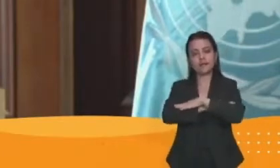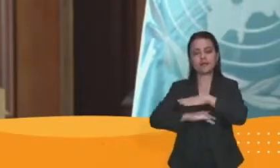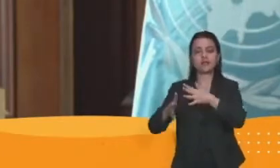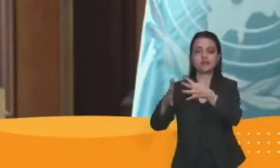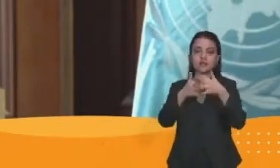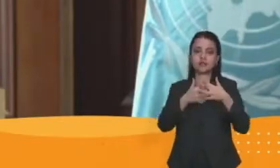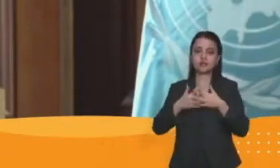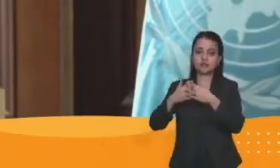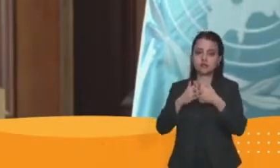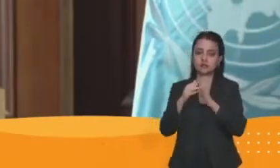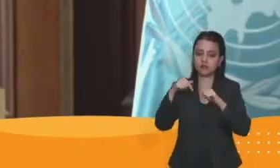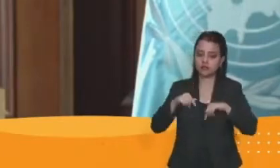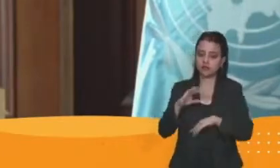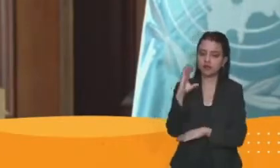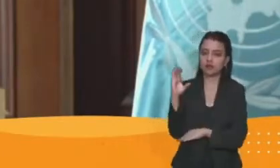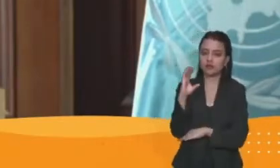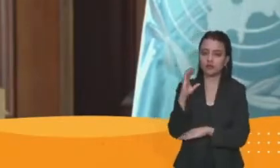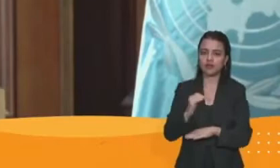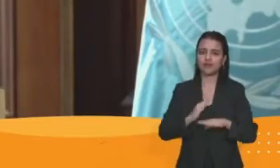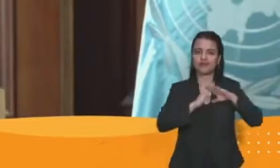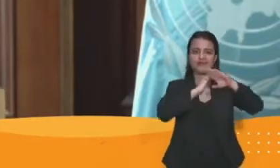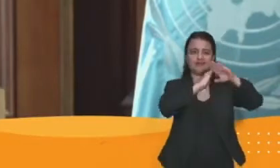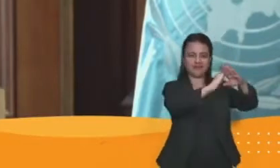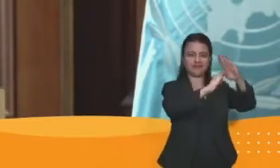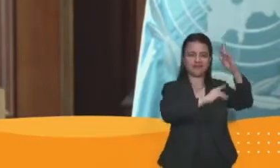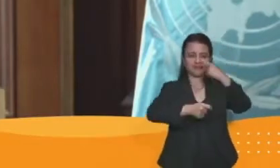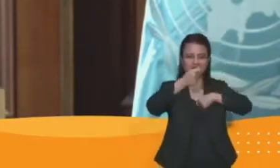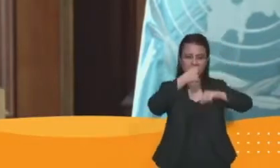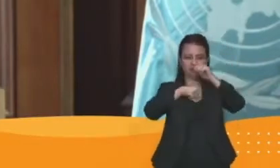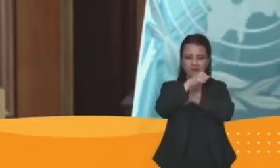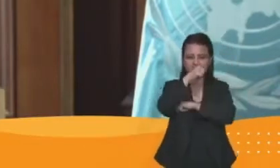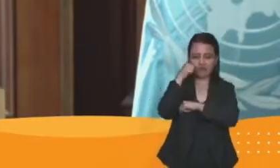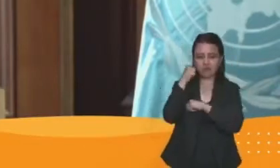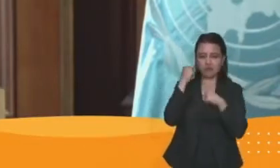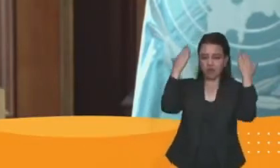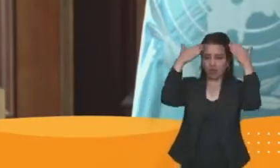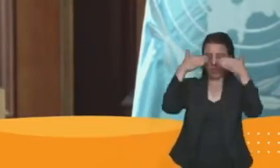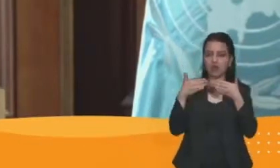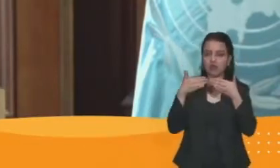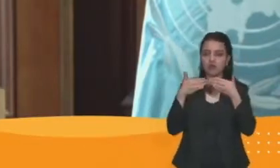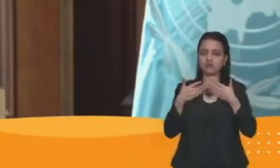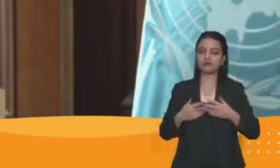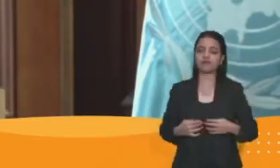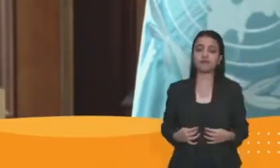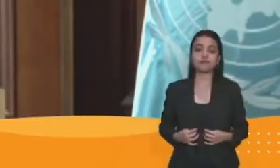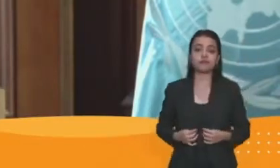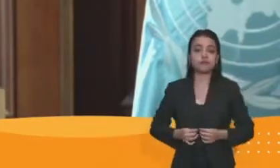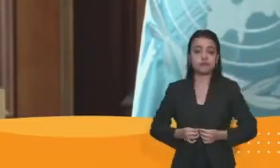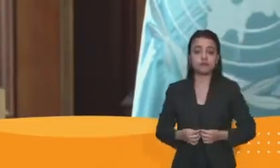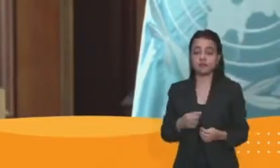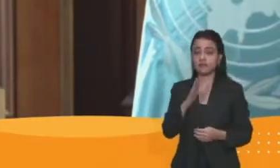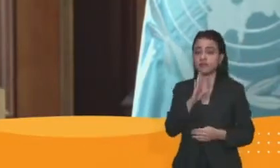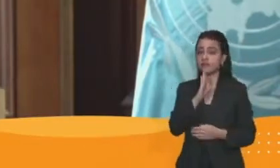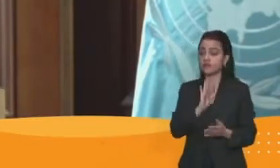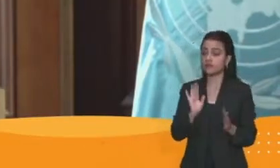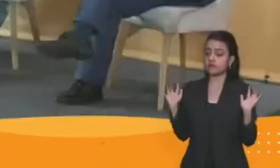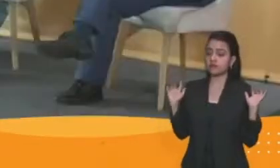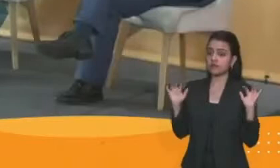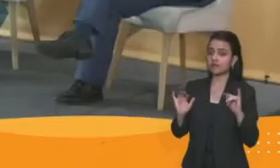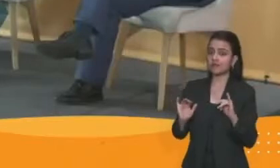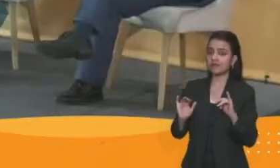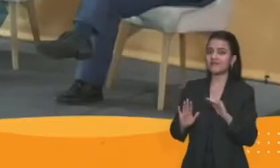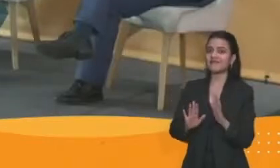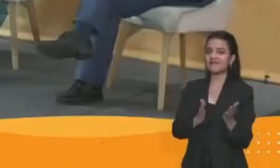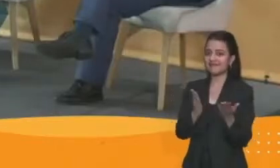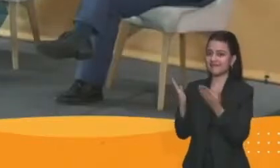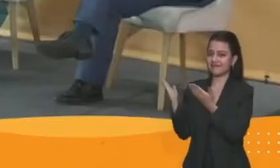la sección de asuntos antinarcóticos y de aplicación de la ley. En la mesa principal. In the main